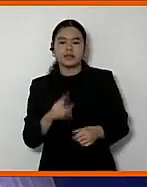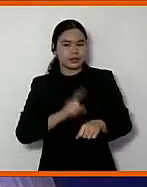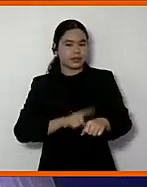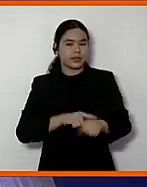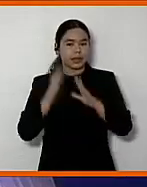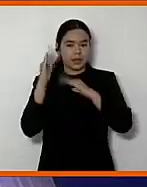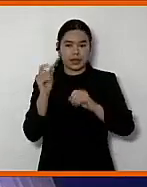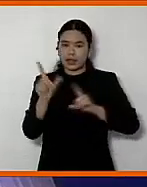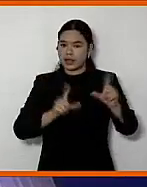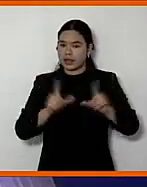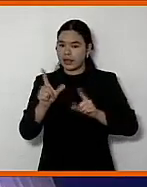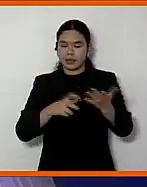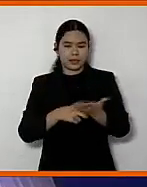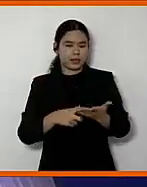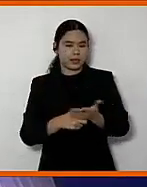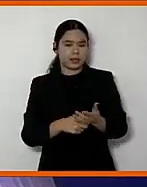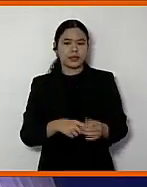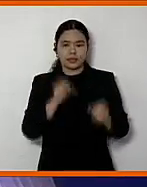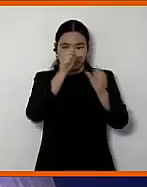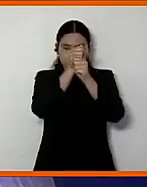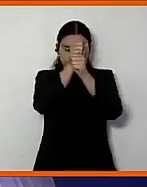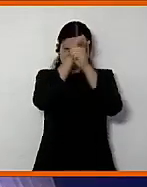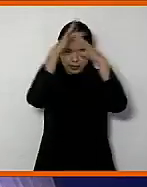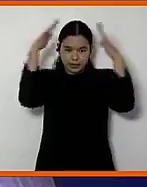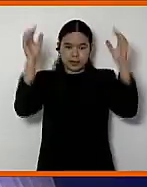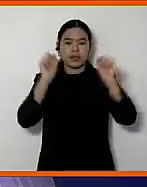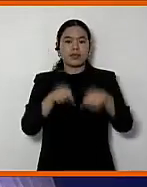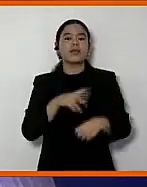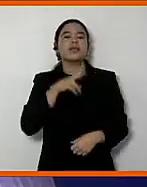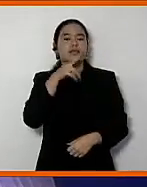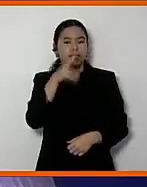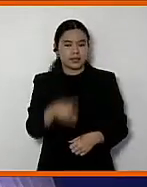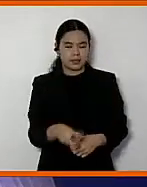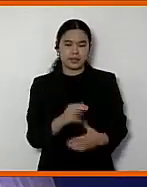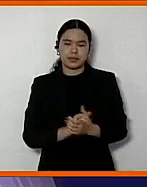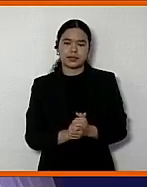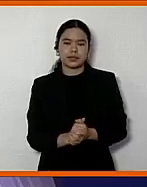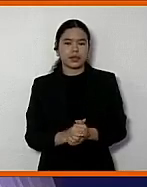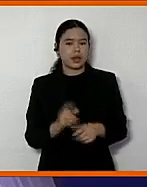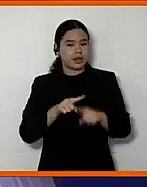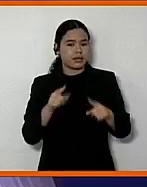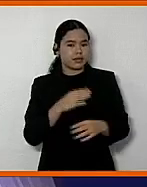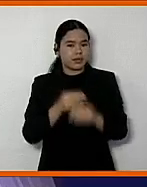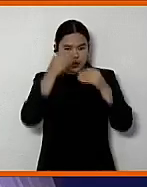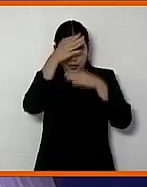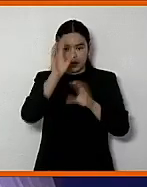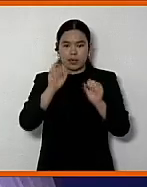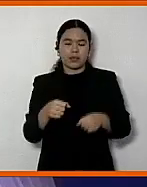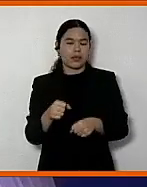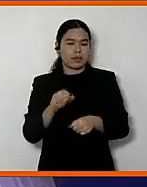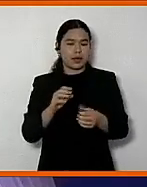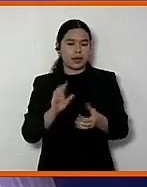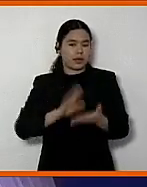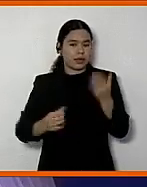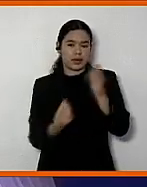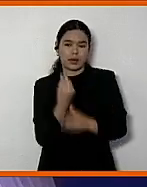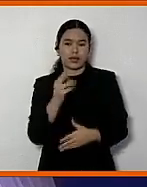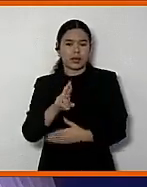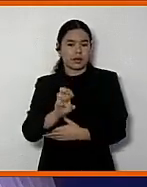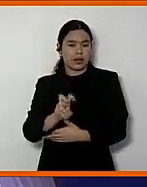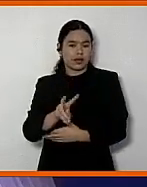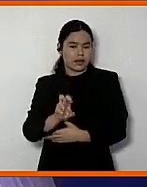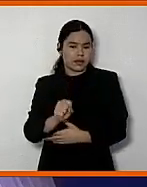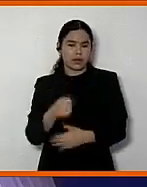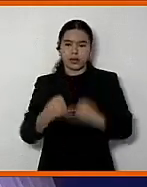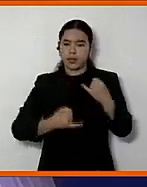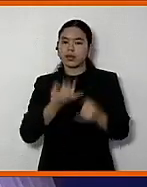espero que tengan su boleto en mano y que cada uno tus sueños se haga realidad pero te comento que puedes adquirir tu nuevo revés con tus